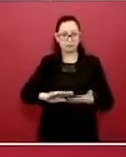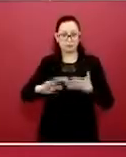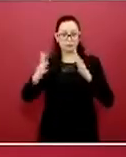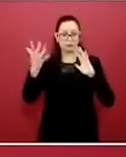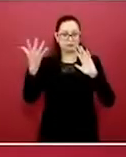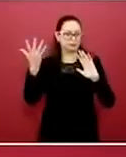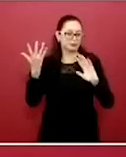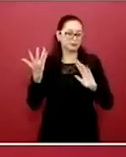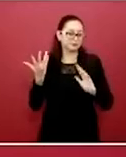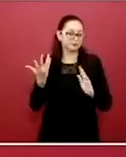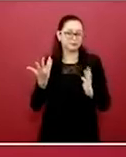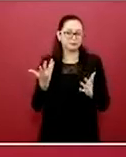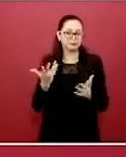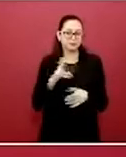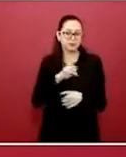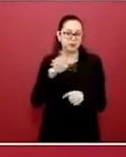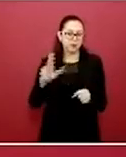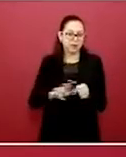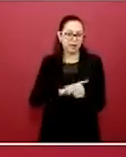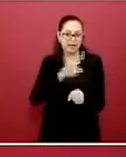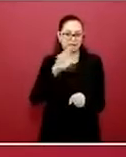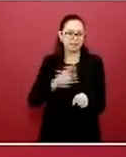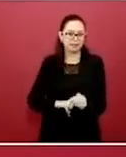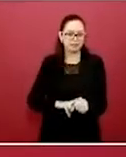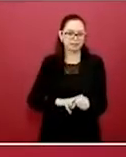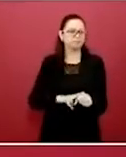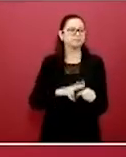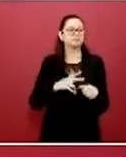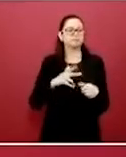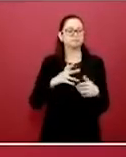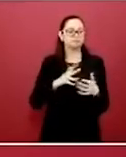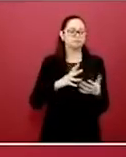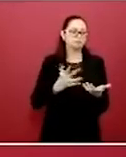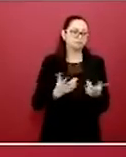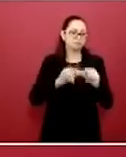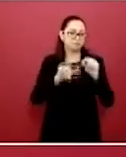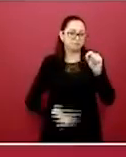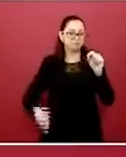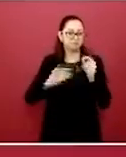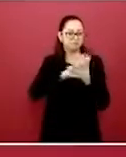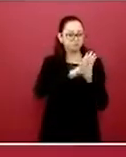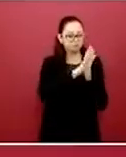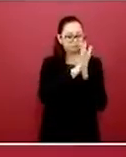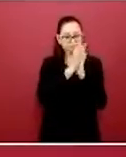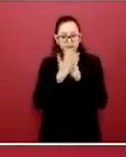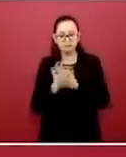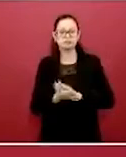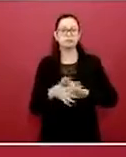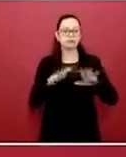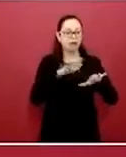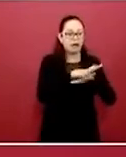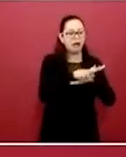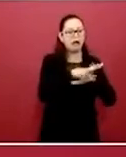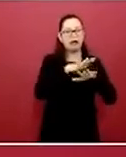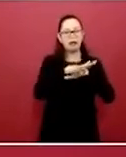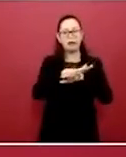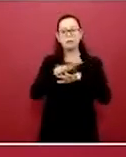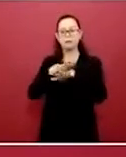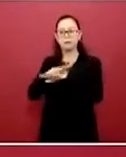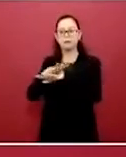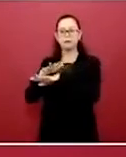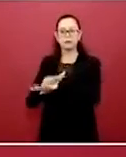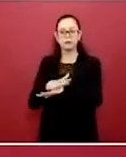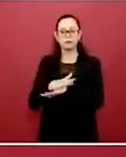es parte de los cambios, de la transformación que se está